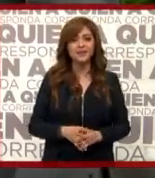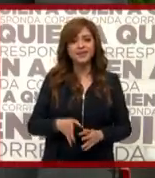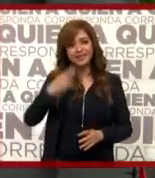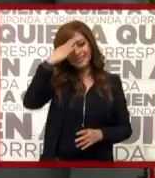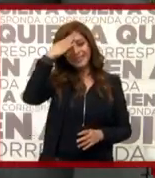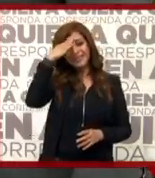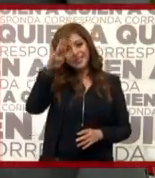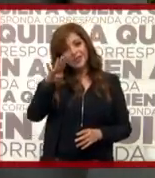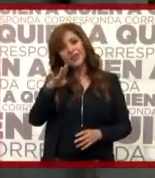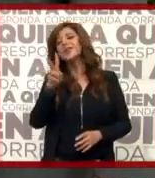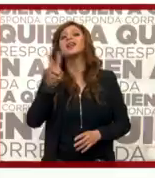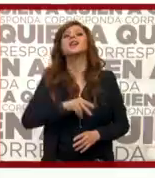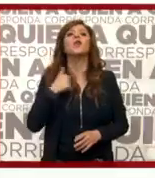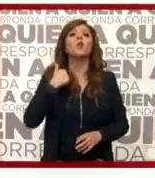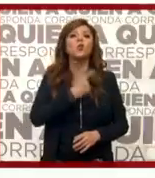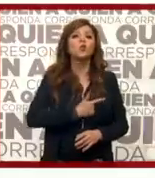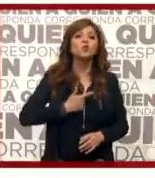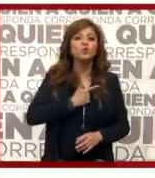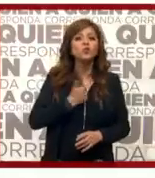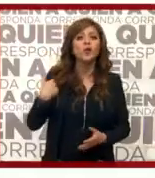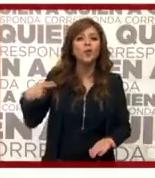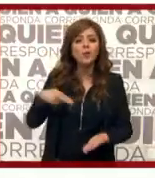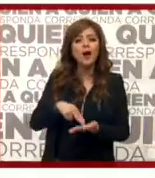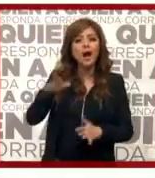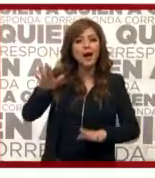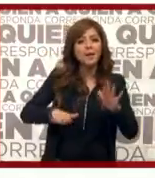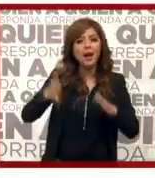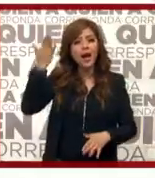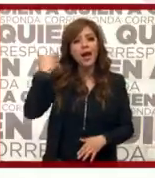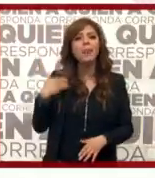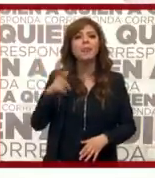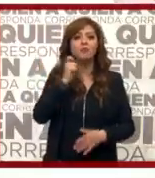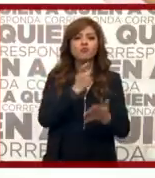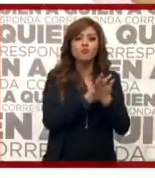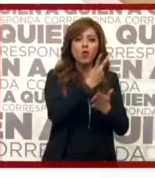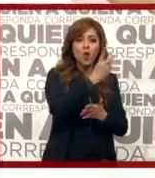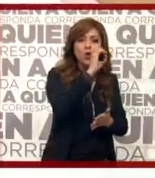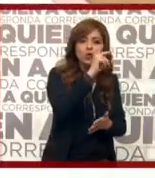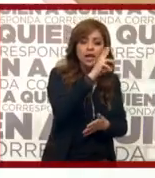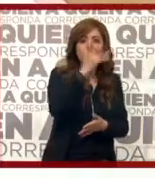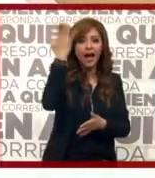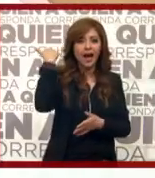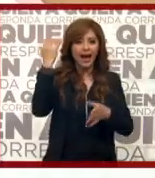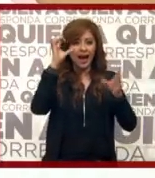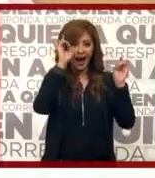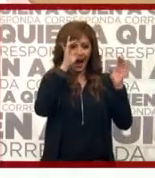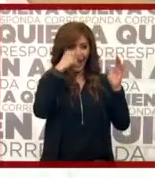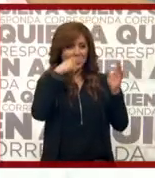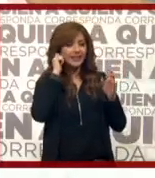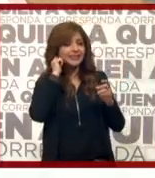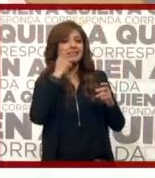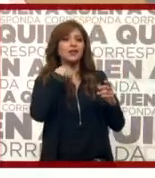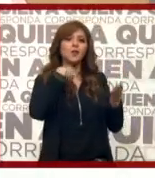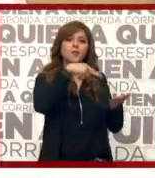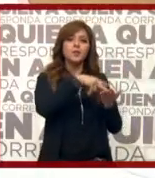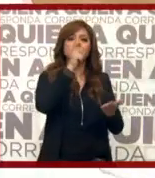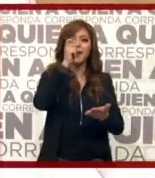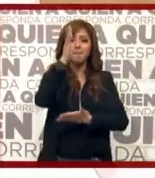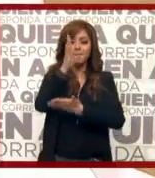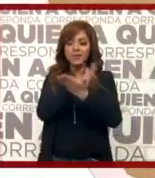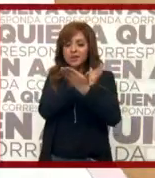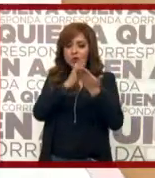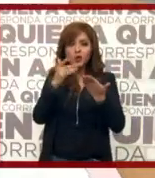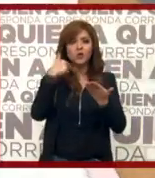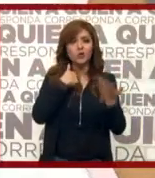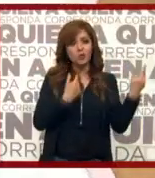qué gusto verte aquí pues Qué gusto usted antes el equipo de Óscar a la mexicana antes de irnos a Los Ángeles usted nos dio su bendición y vengo a